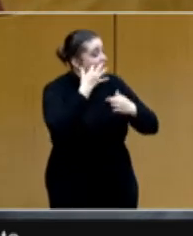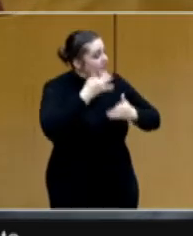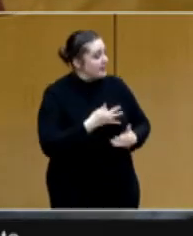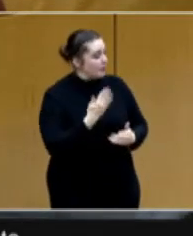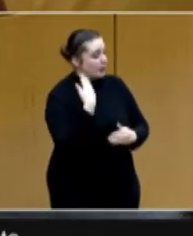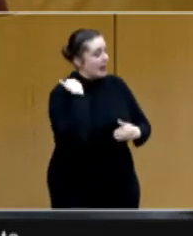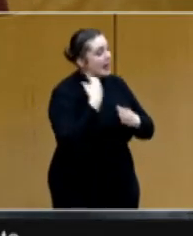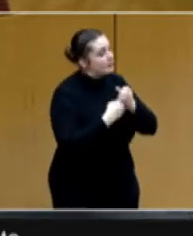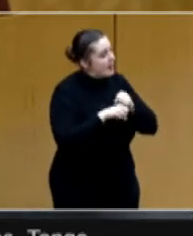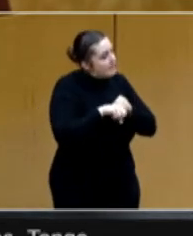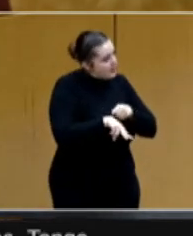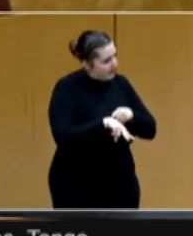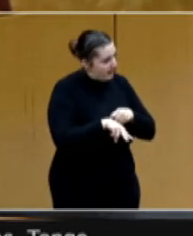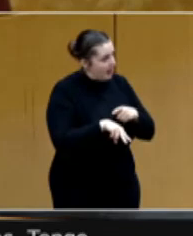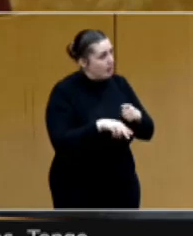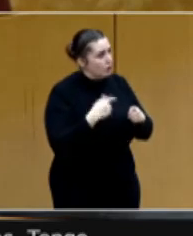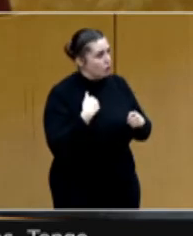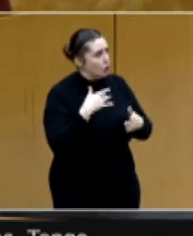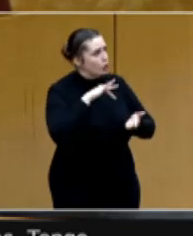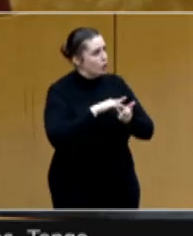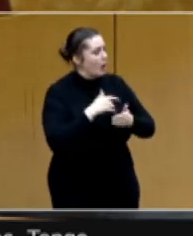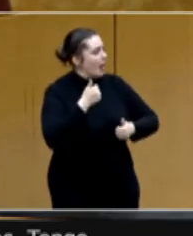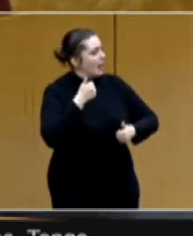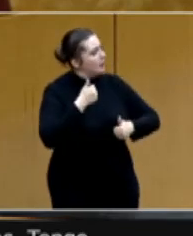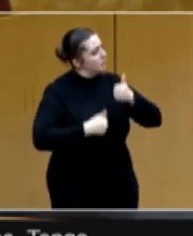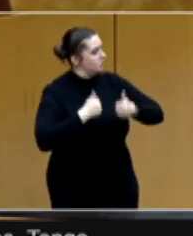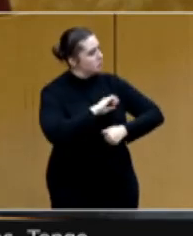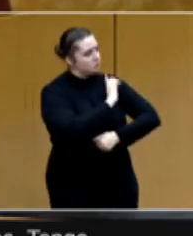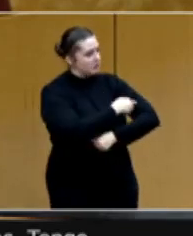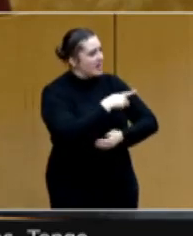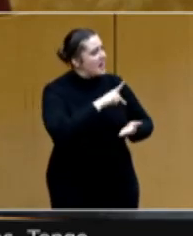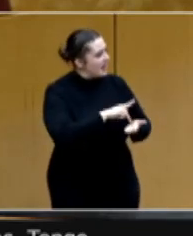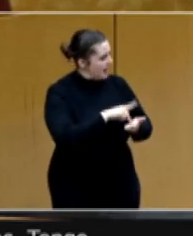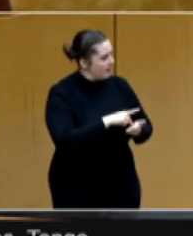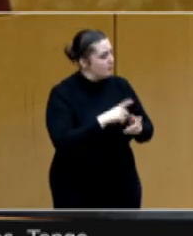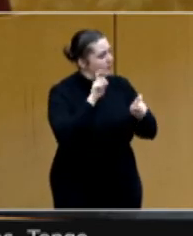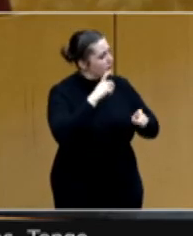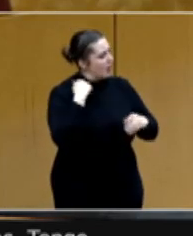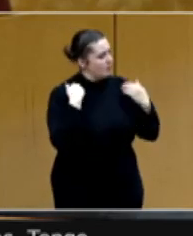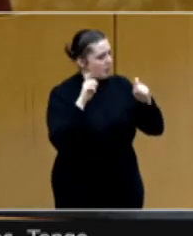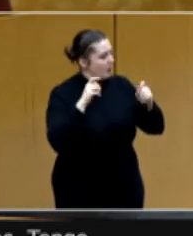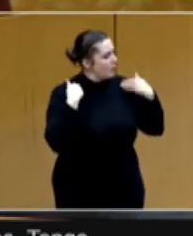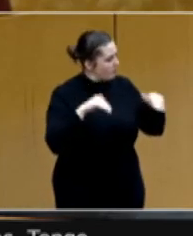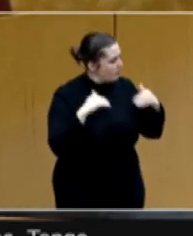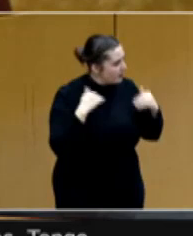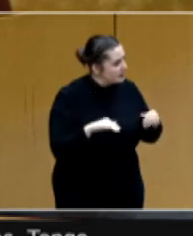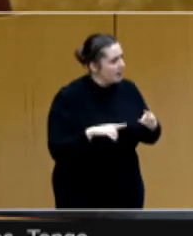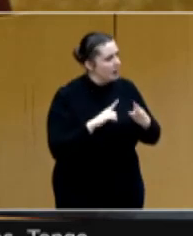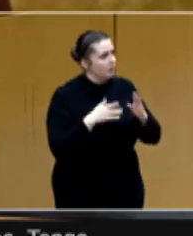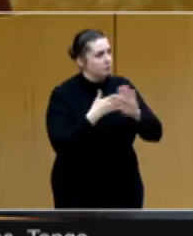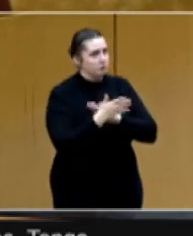Yo he sido deportista de élite licenciada en Inés profesora educación física tengo un largo